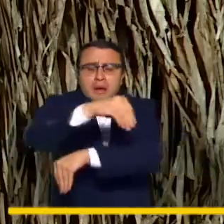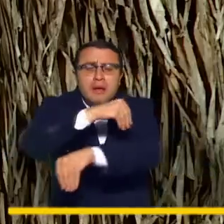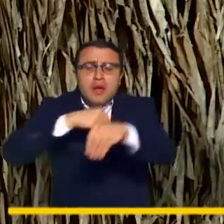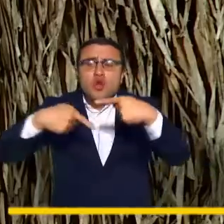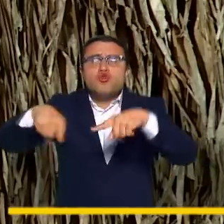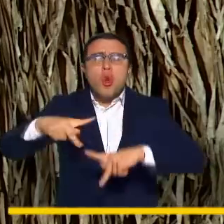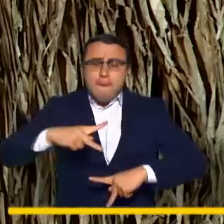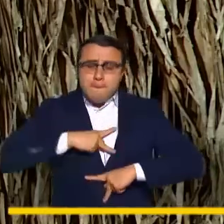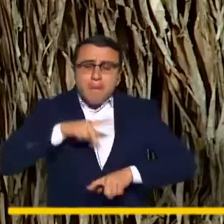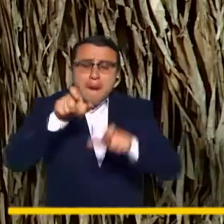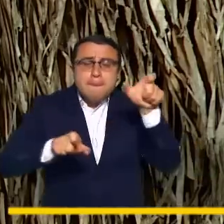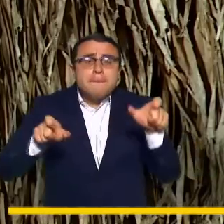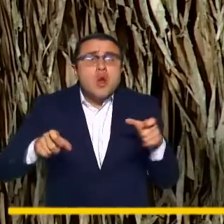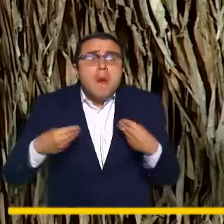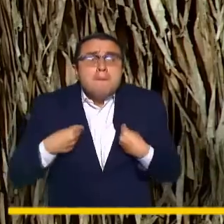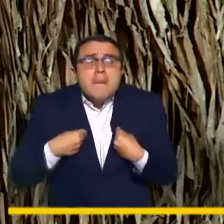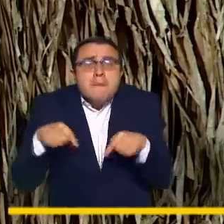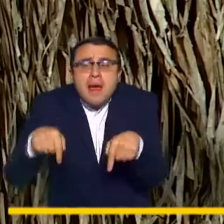aquí?